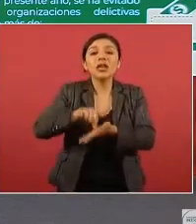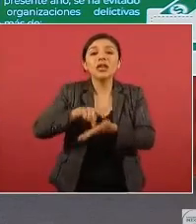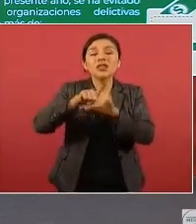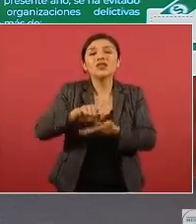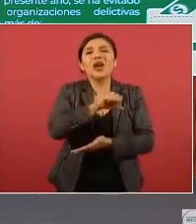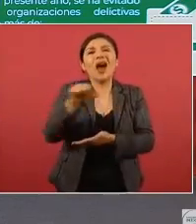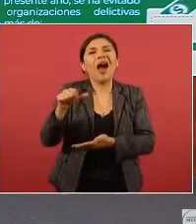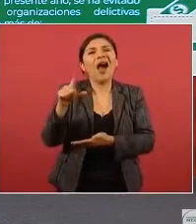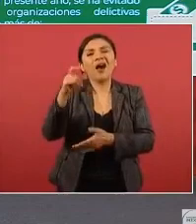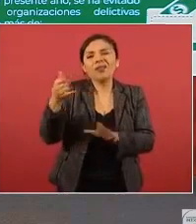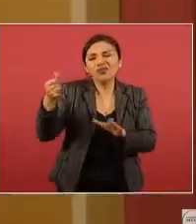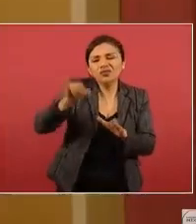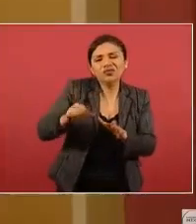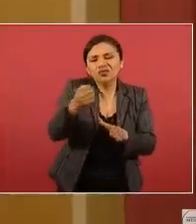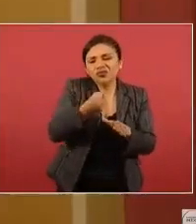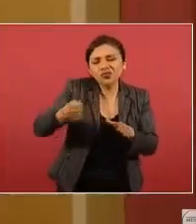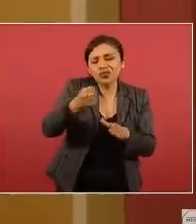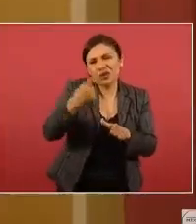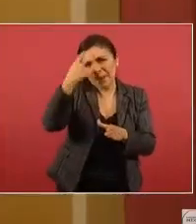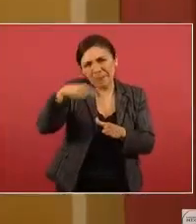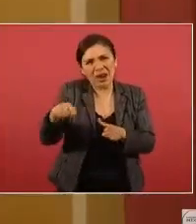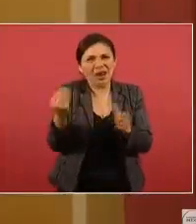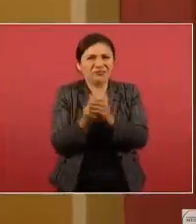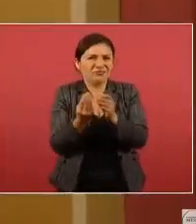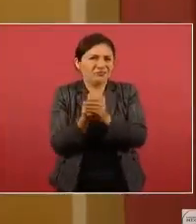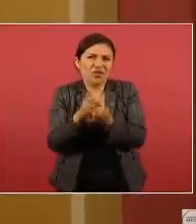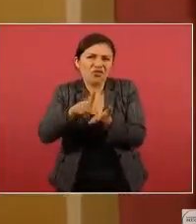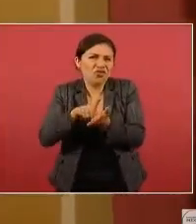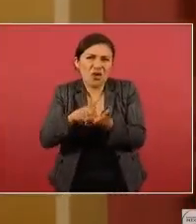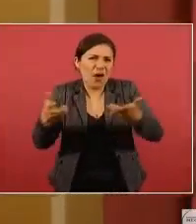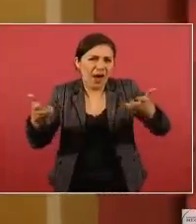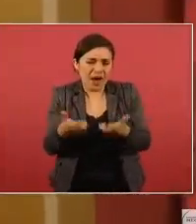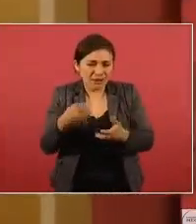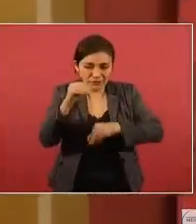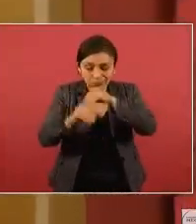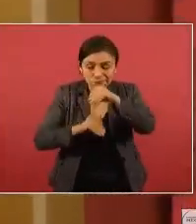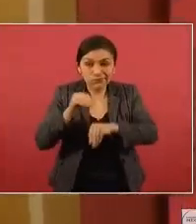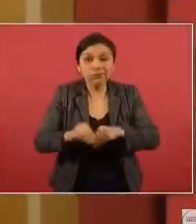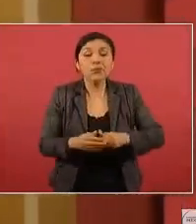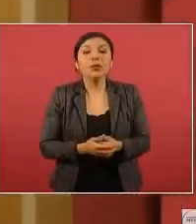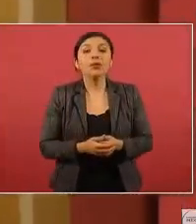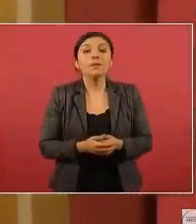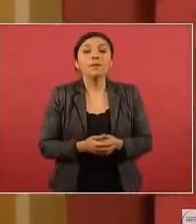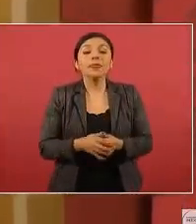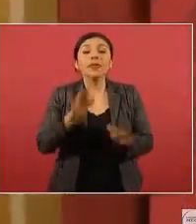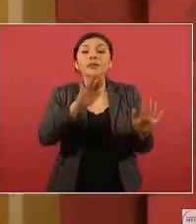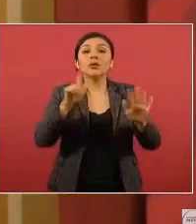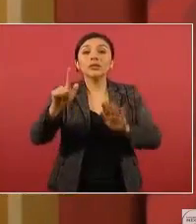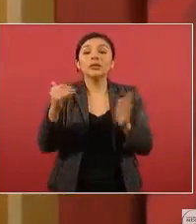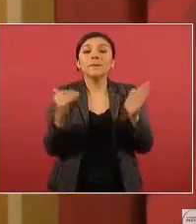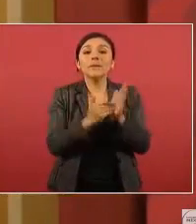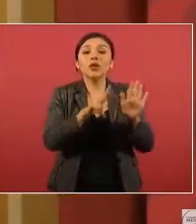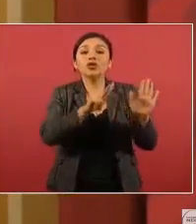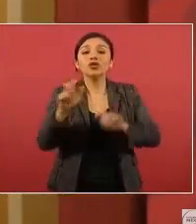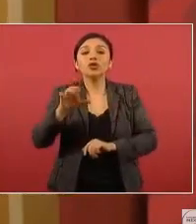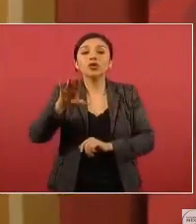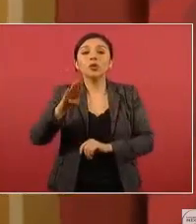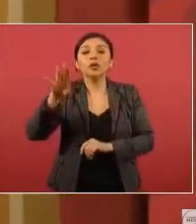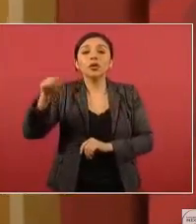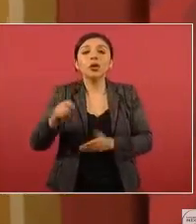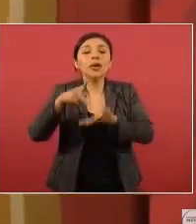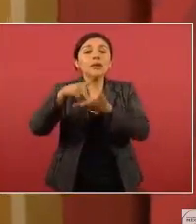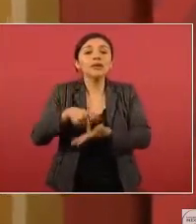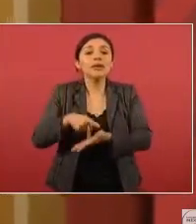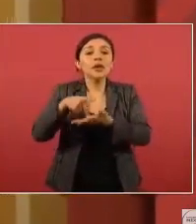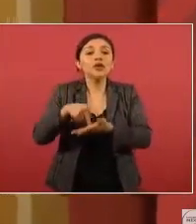sustancias químicas empleadas para ese motivo de elaborar metanfetaminas 57 mil 899